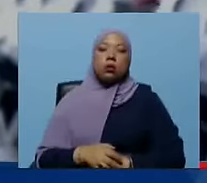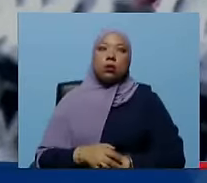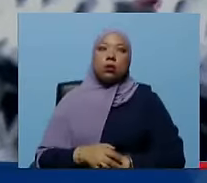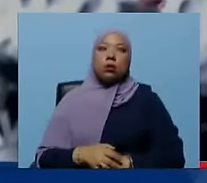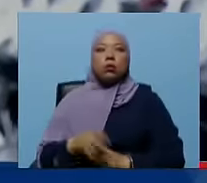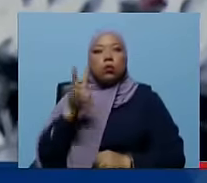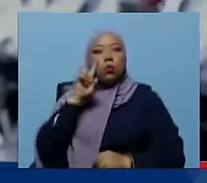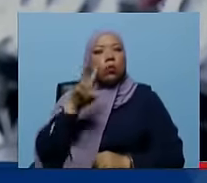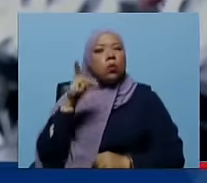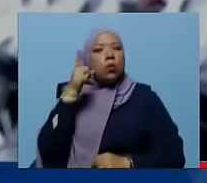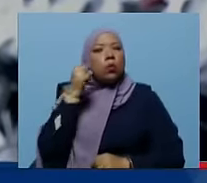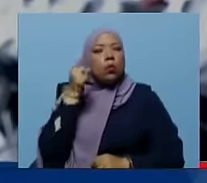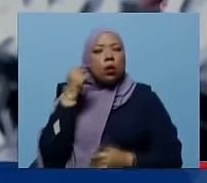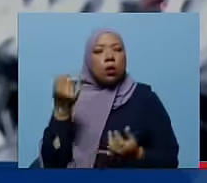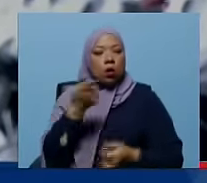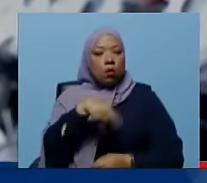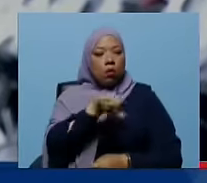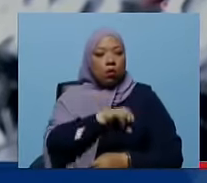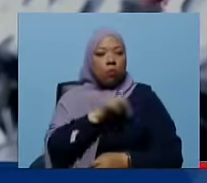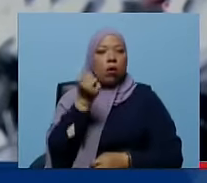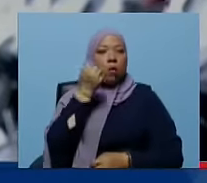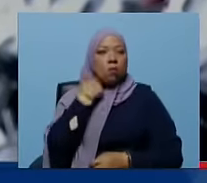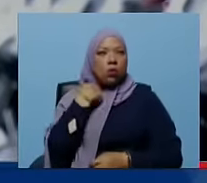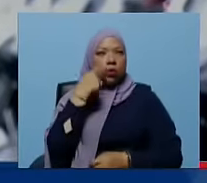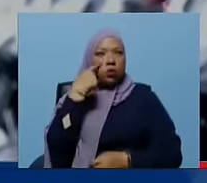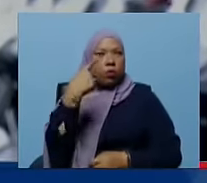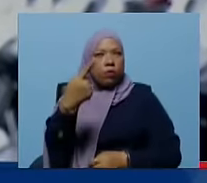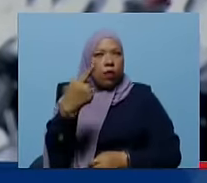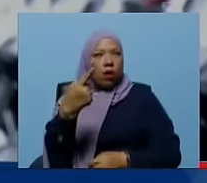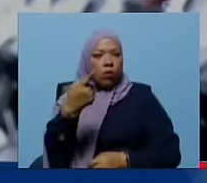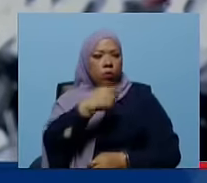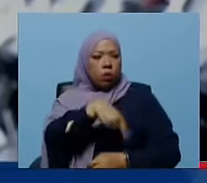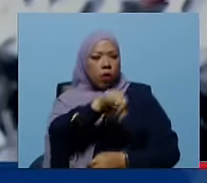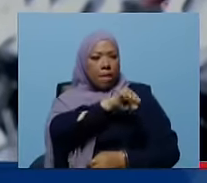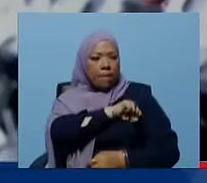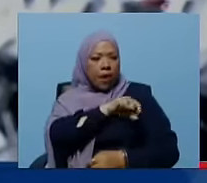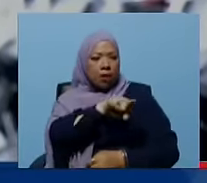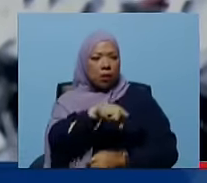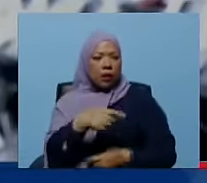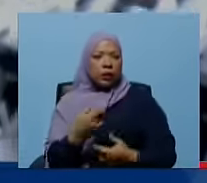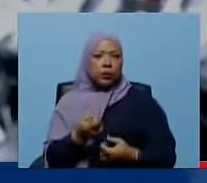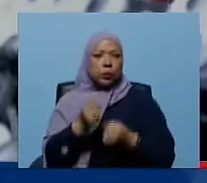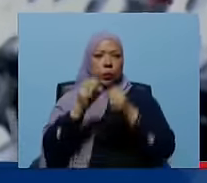¿ustedes han visto la tragedia en España, en Valencia? Es impresionante.